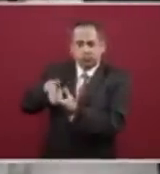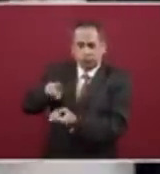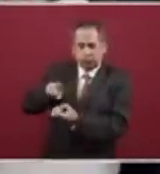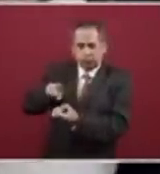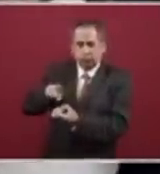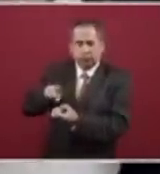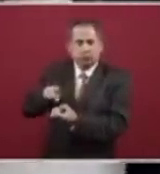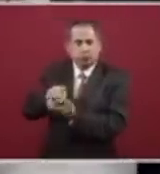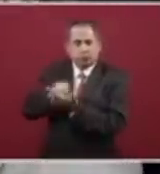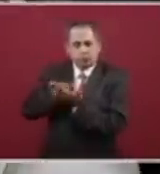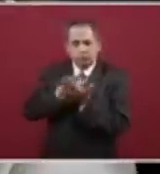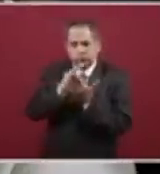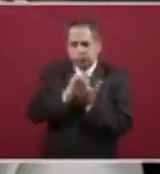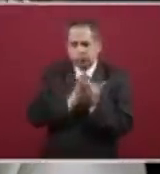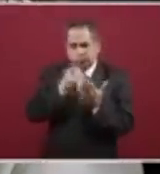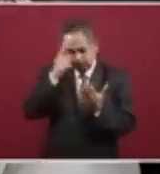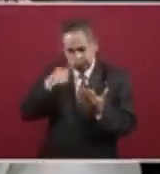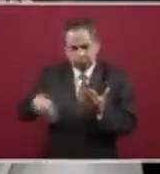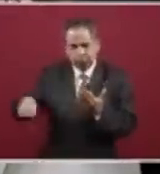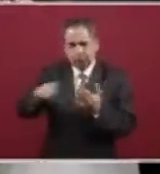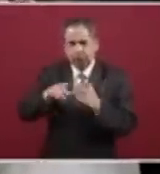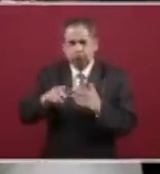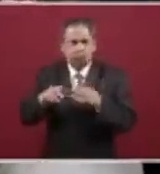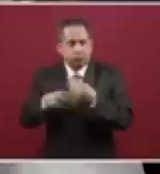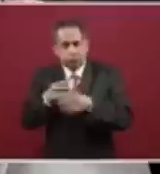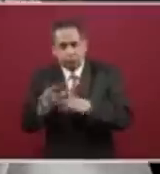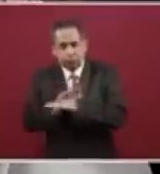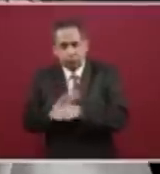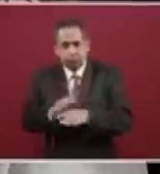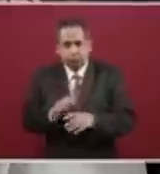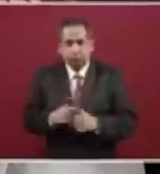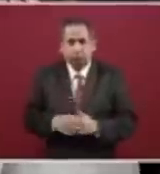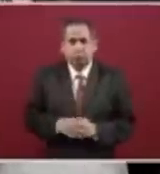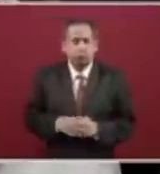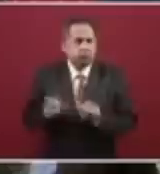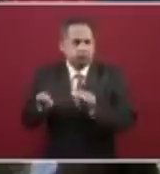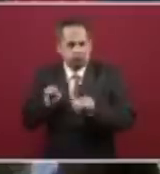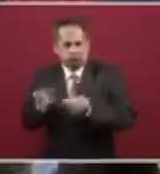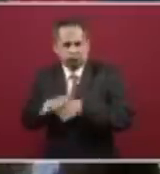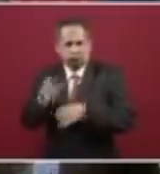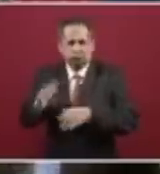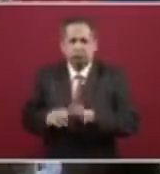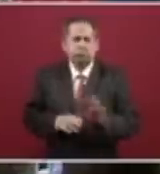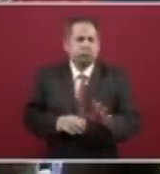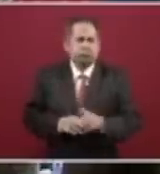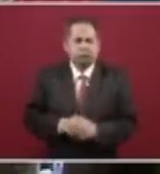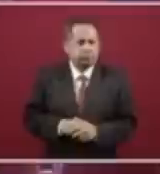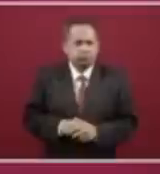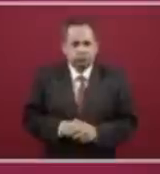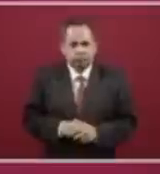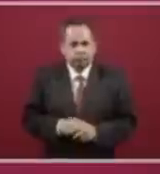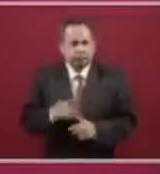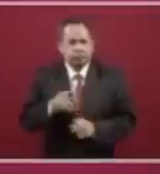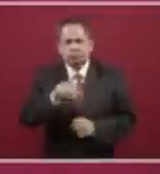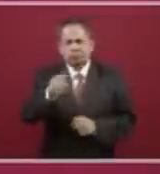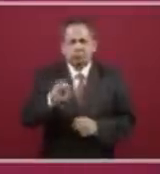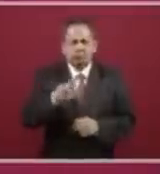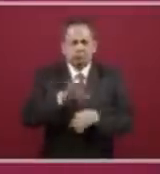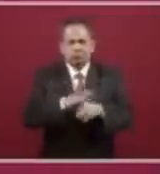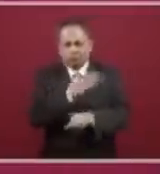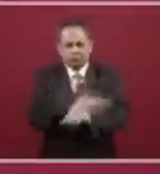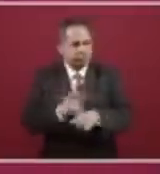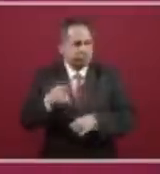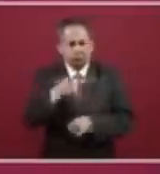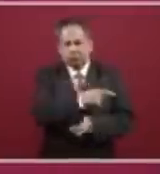a los migrantes los hilton es también una medida como de aumentar el control se los explican más en la reunión que van a